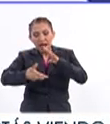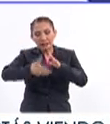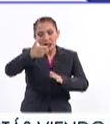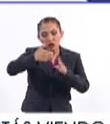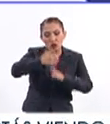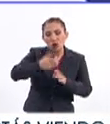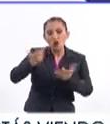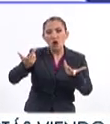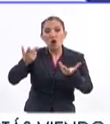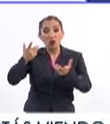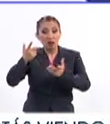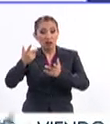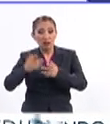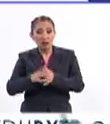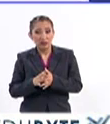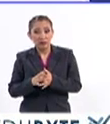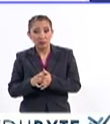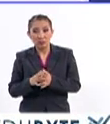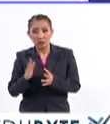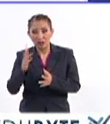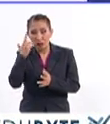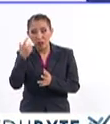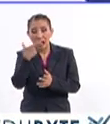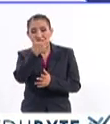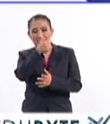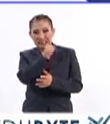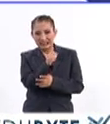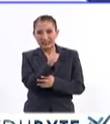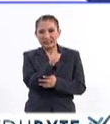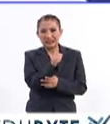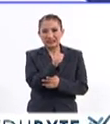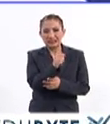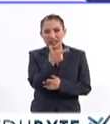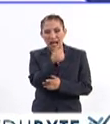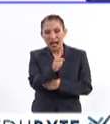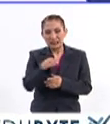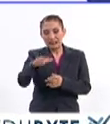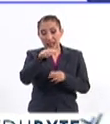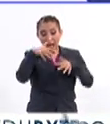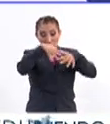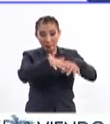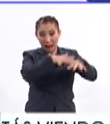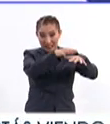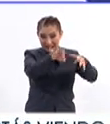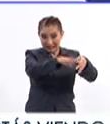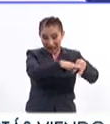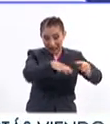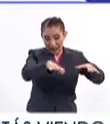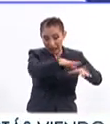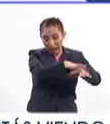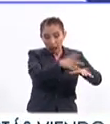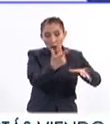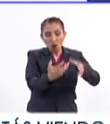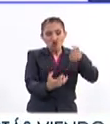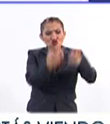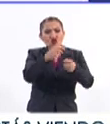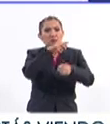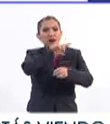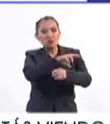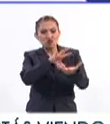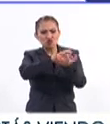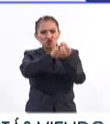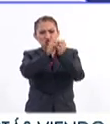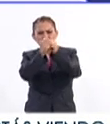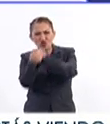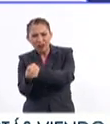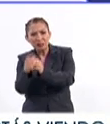extracción, yo recuerdo, por ejemplo, el gas. Sí, claro. El gas a nivel del mar quema más rápido, ¿no? Sí,